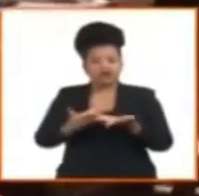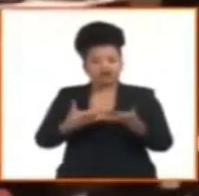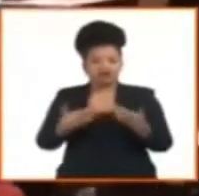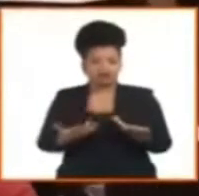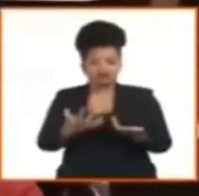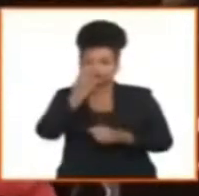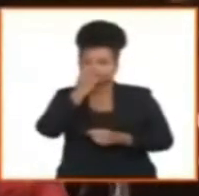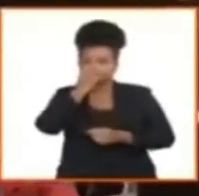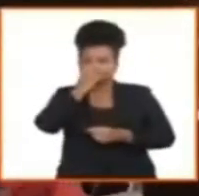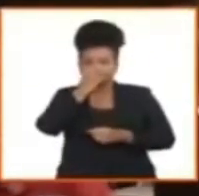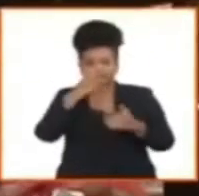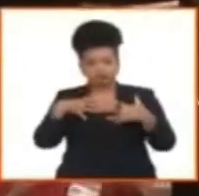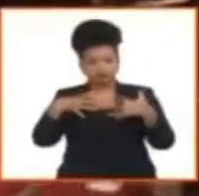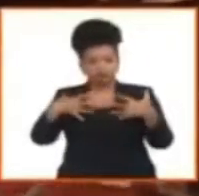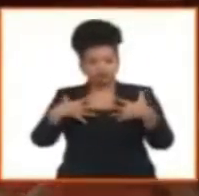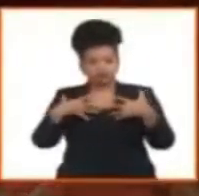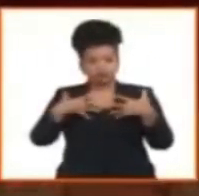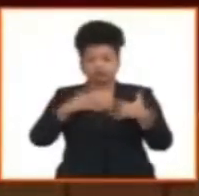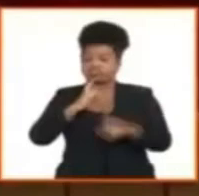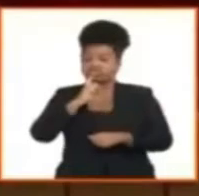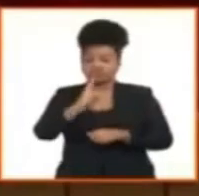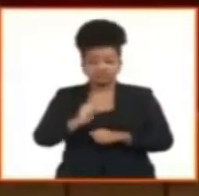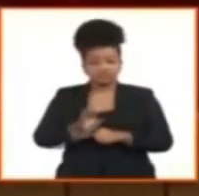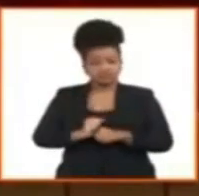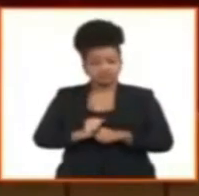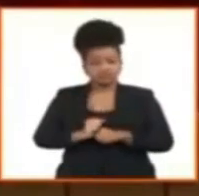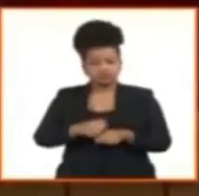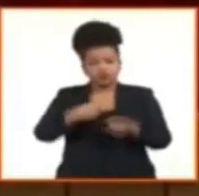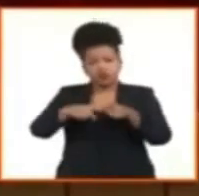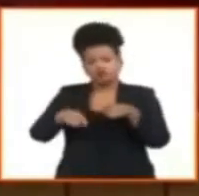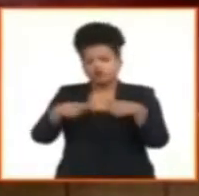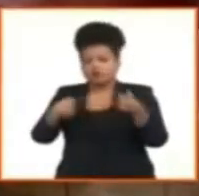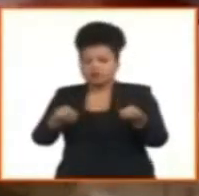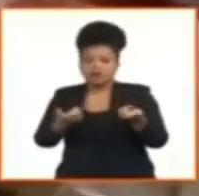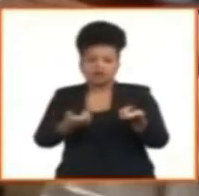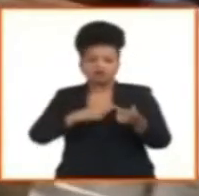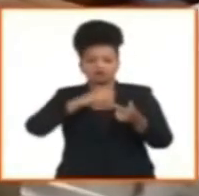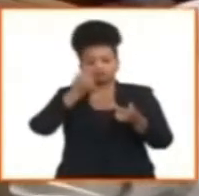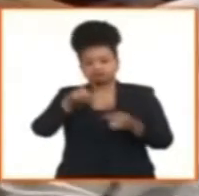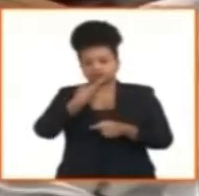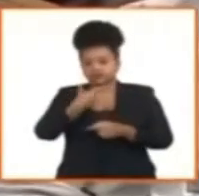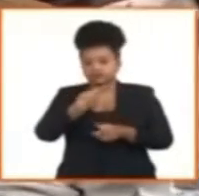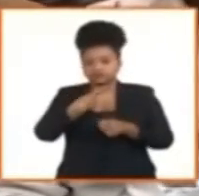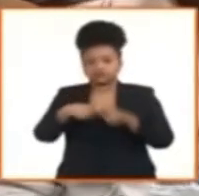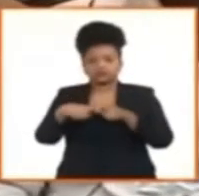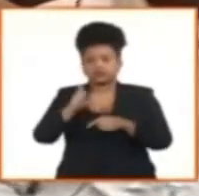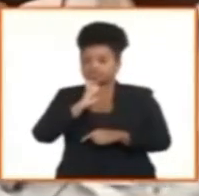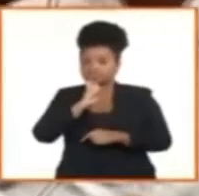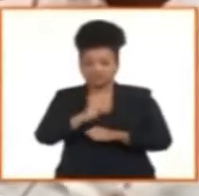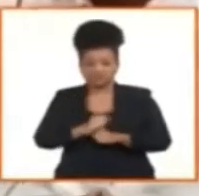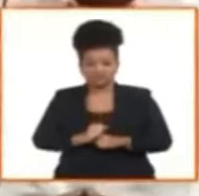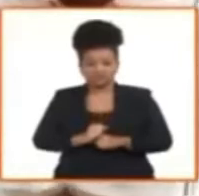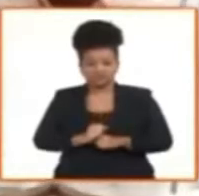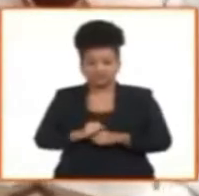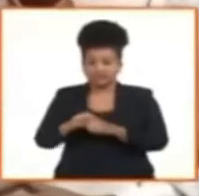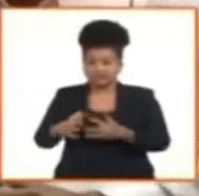adquirir insumos para los protocolos de enfrentamiento a la COVID. Se nos imposibilitó y se